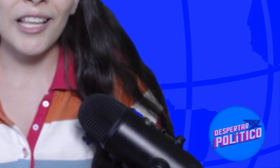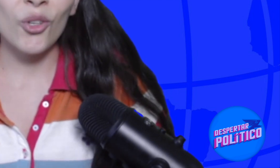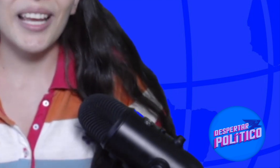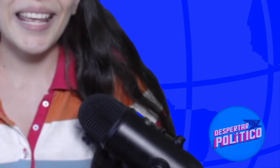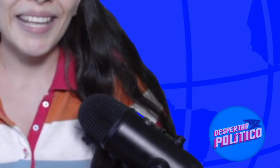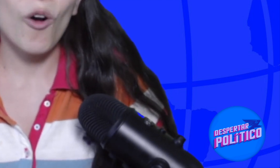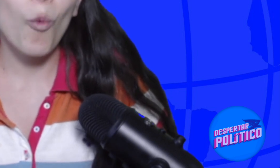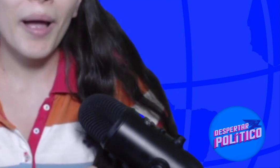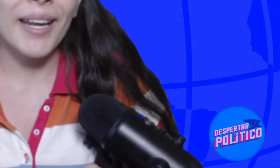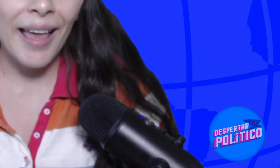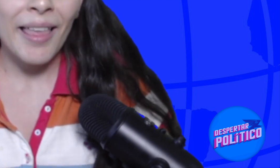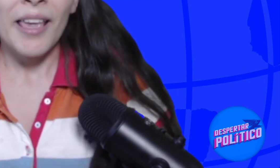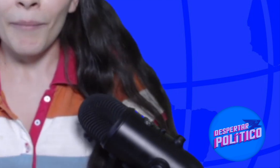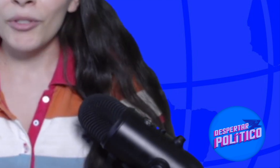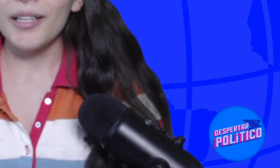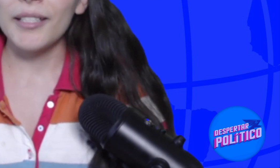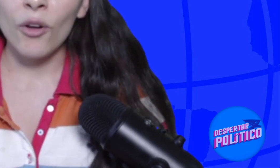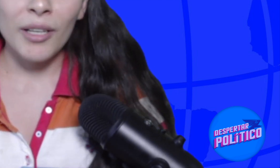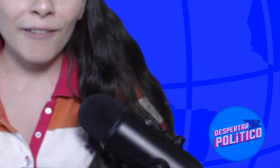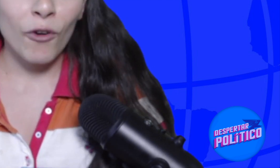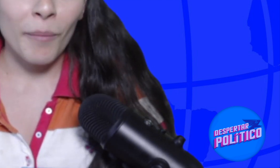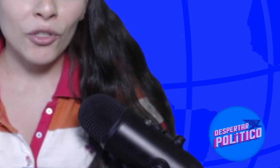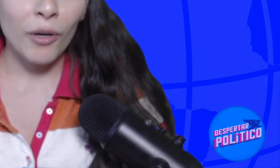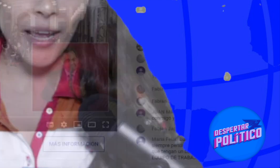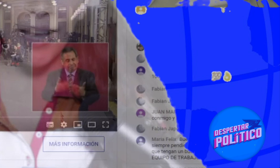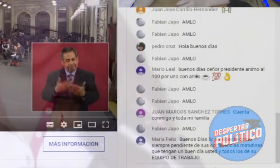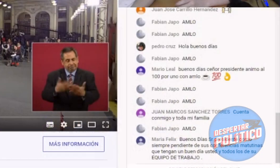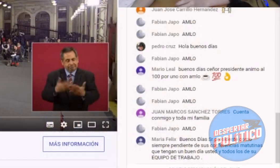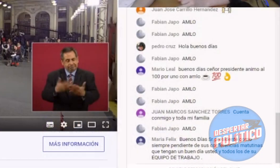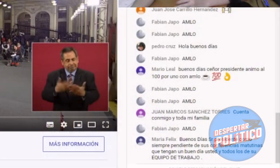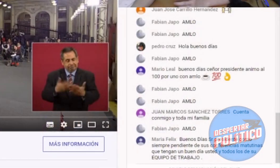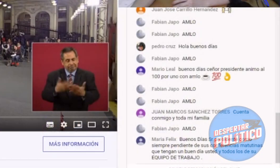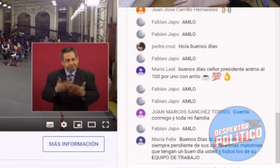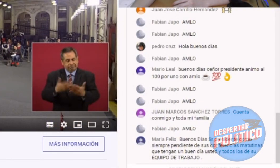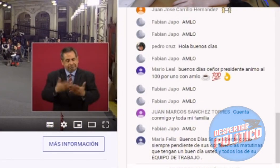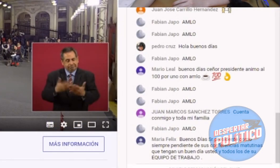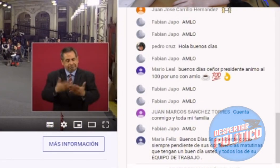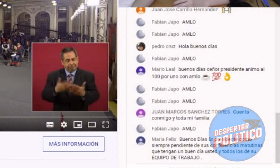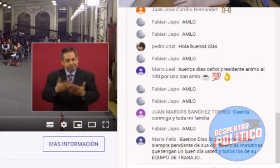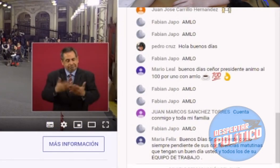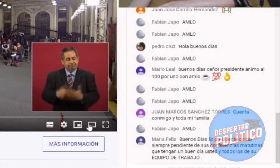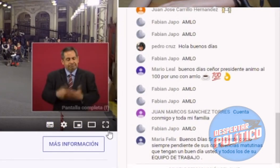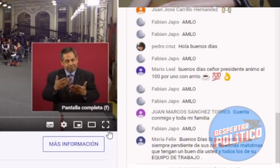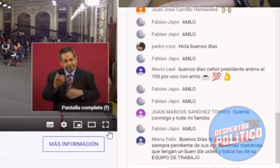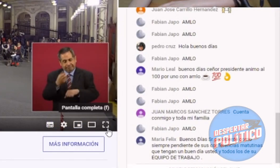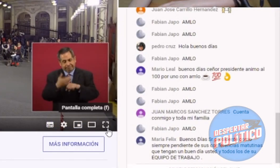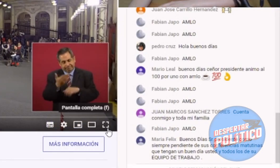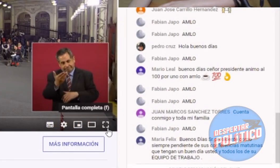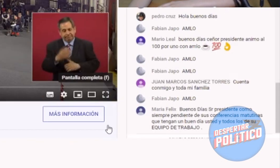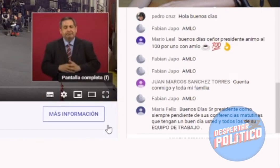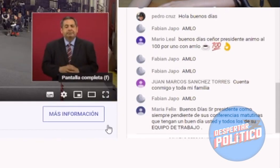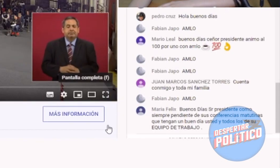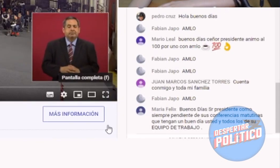son delitos de lesa humanidad. Vamos a iniciar con esta información. Aquí está la declaración del canciller. Por un